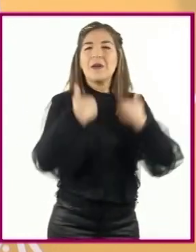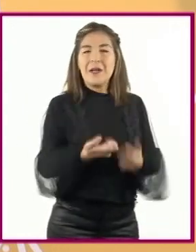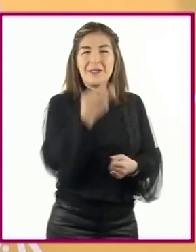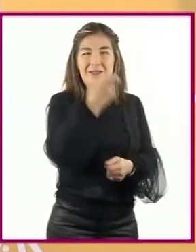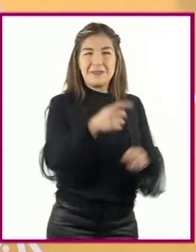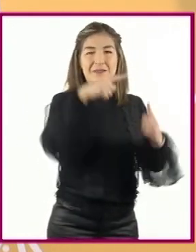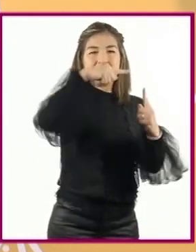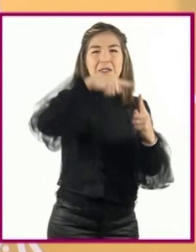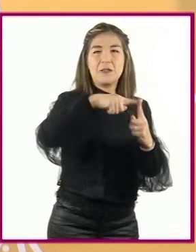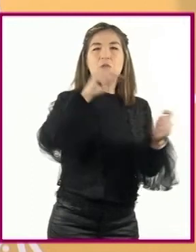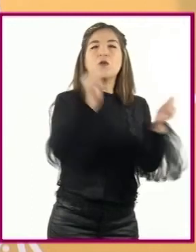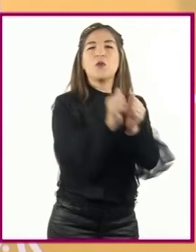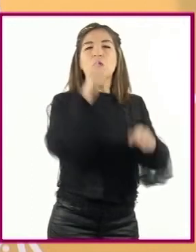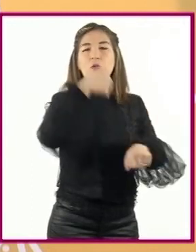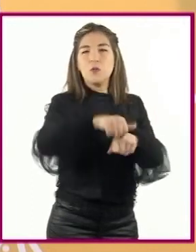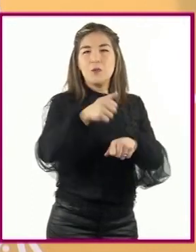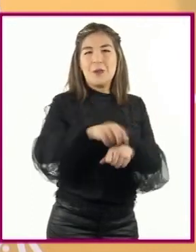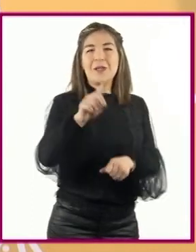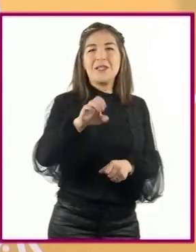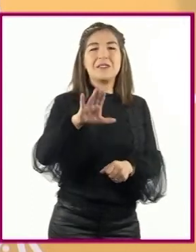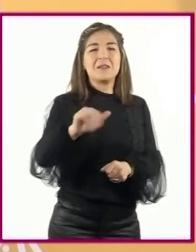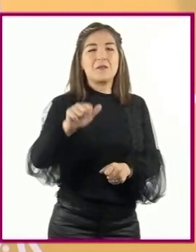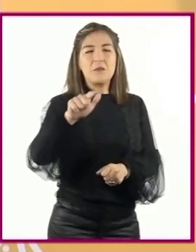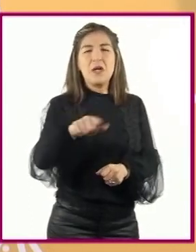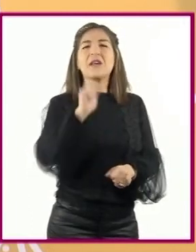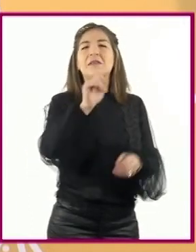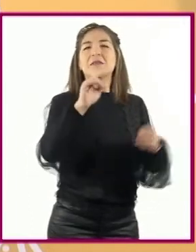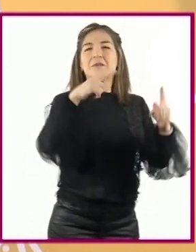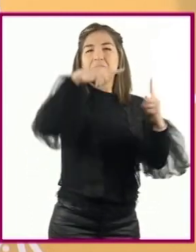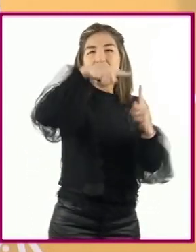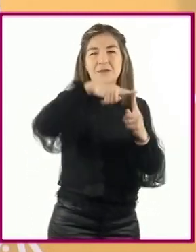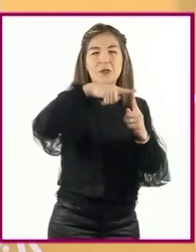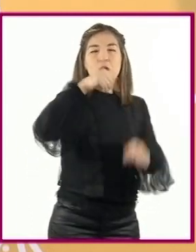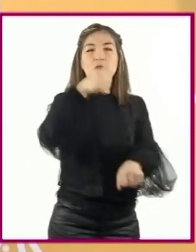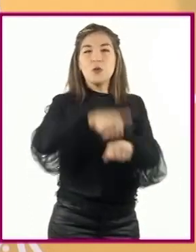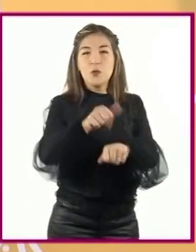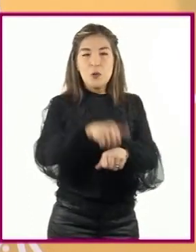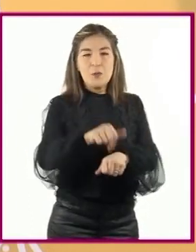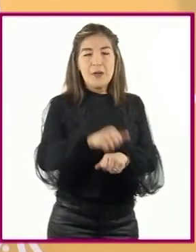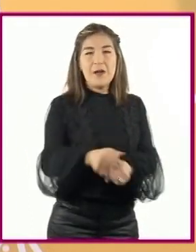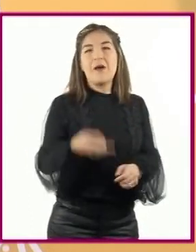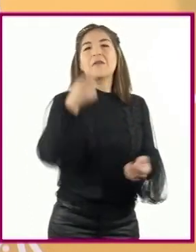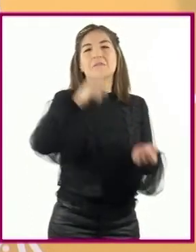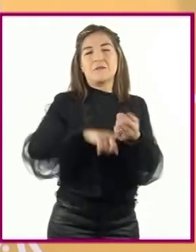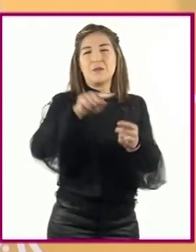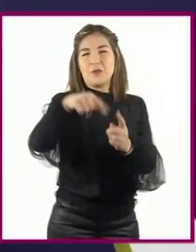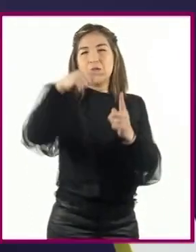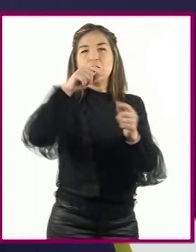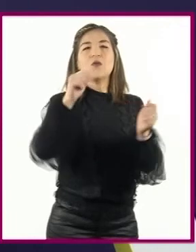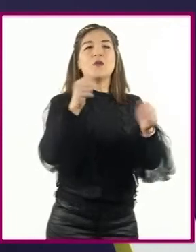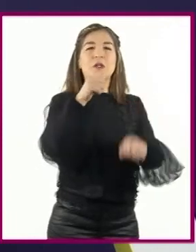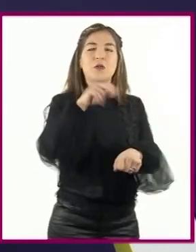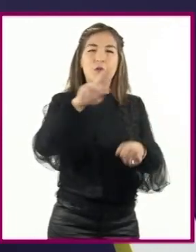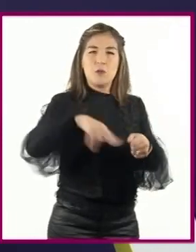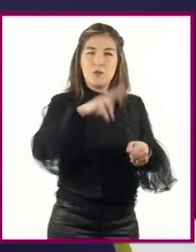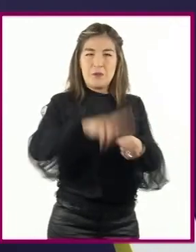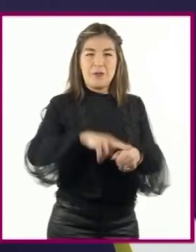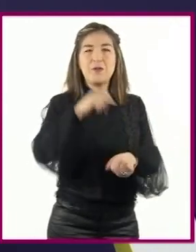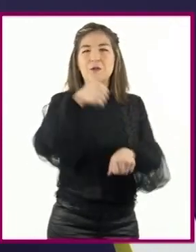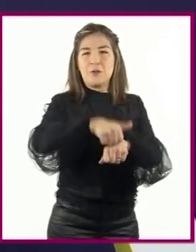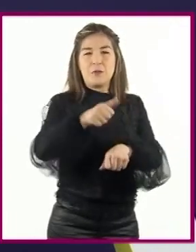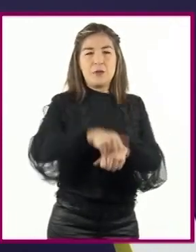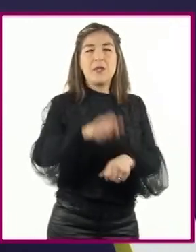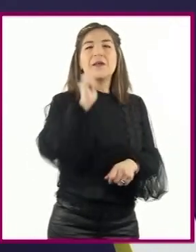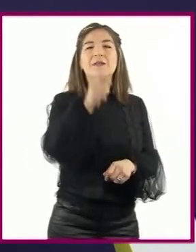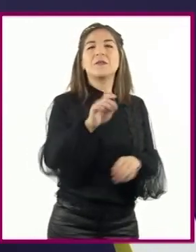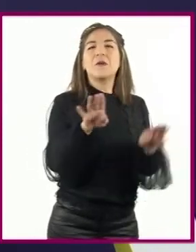a las divisiones con números decimales, donde se divide un número decimal entre un número natural. Uno de ellos es realizar